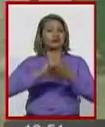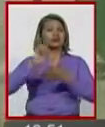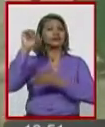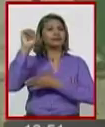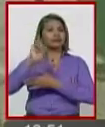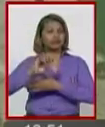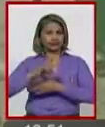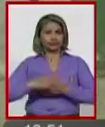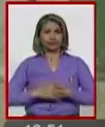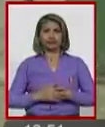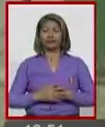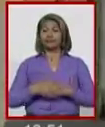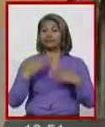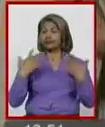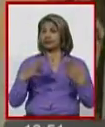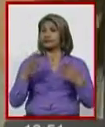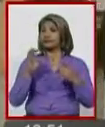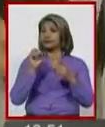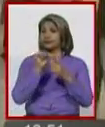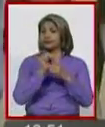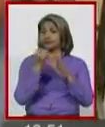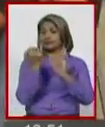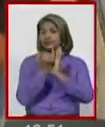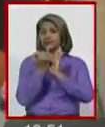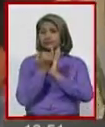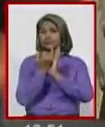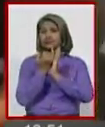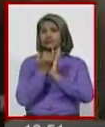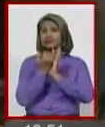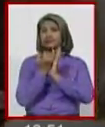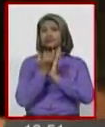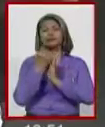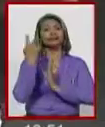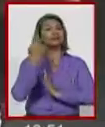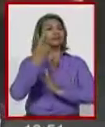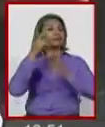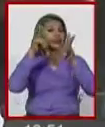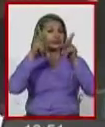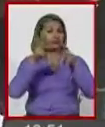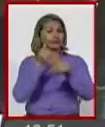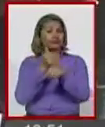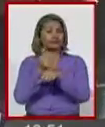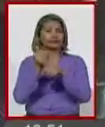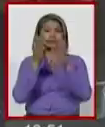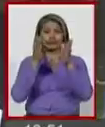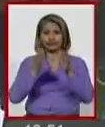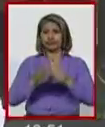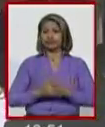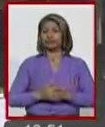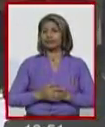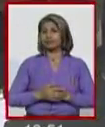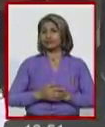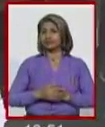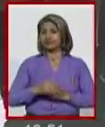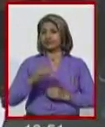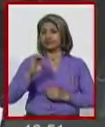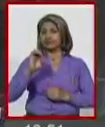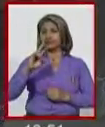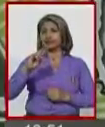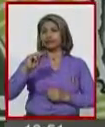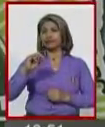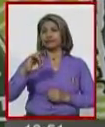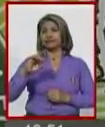enero logra la identificación de uno de los autores. Se trata de